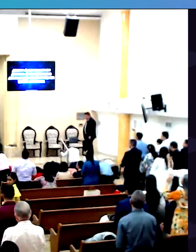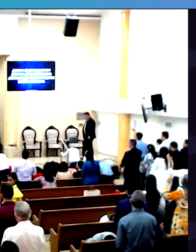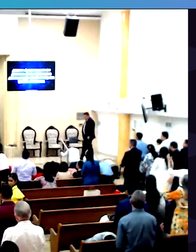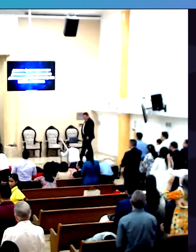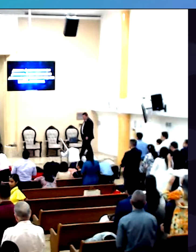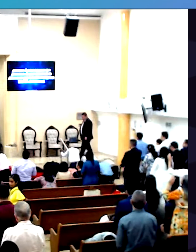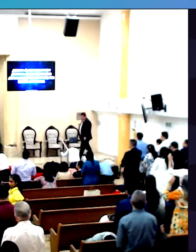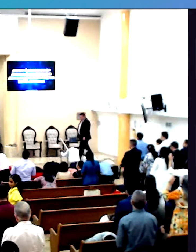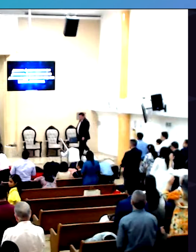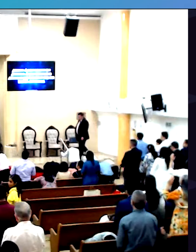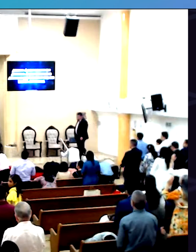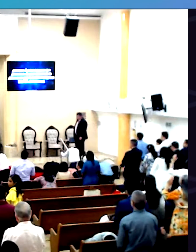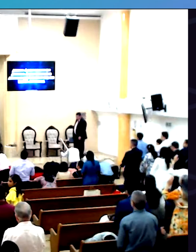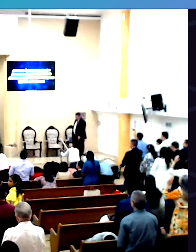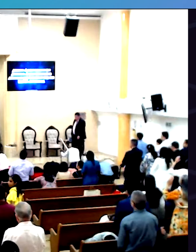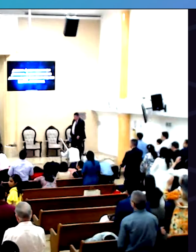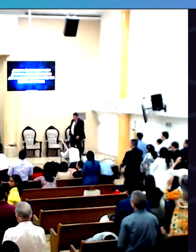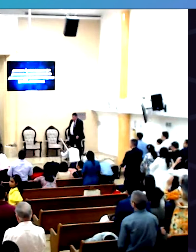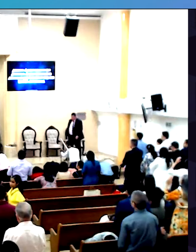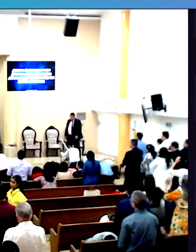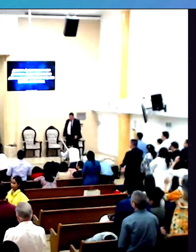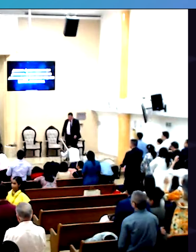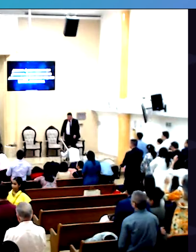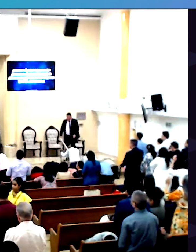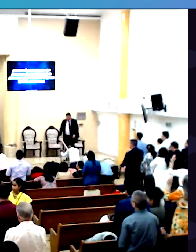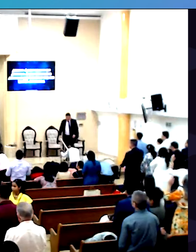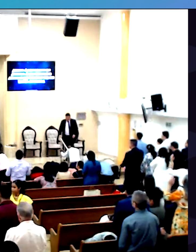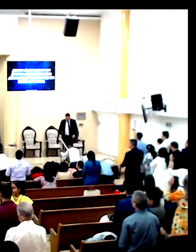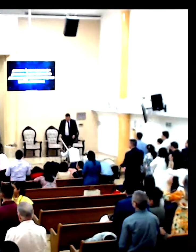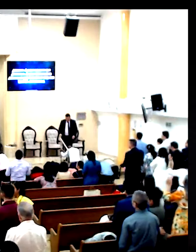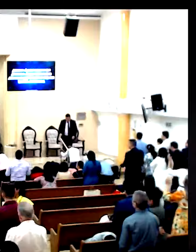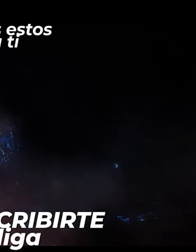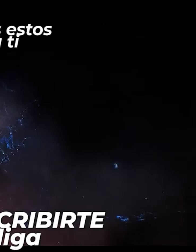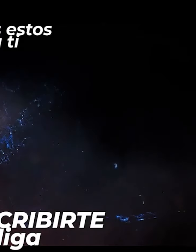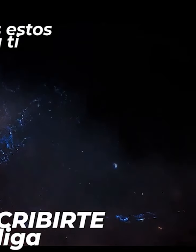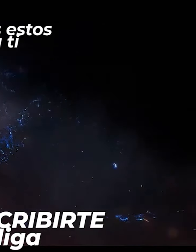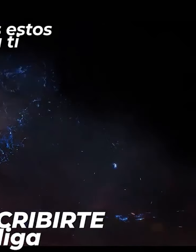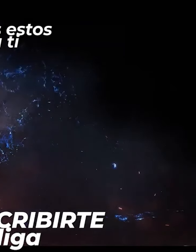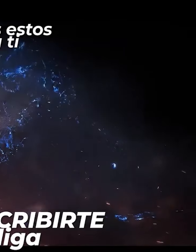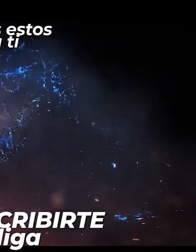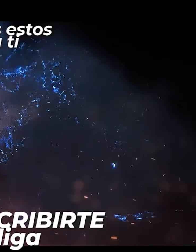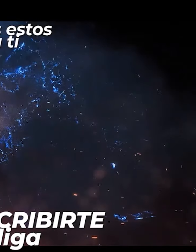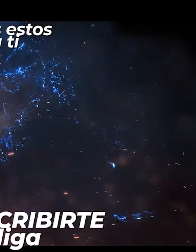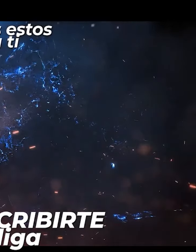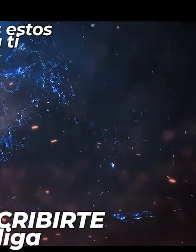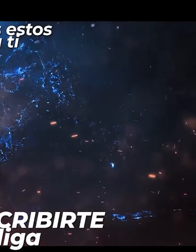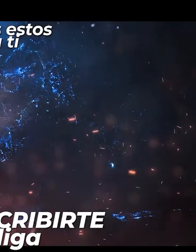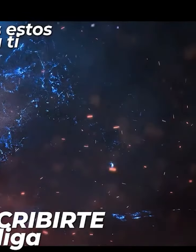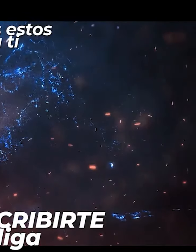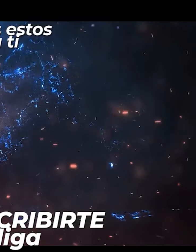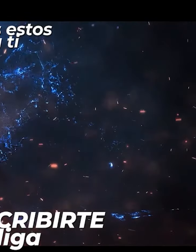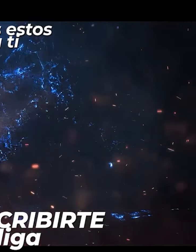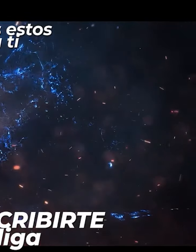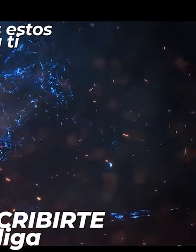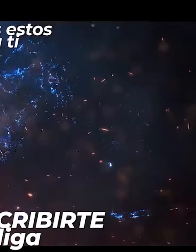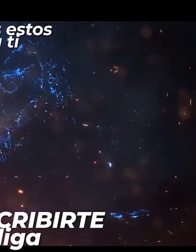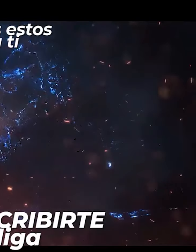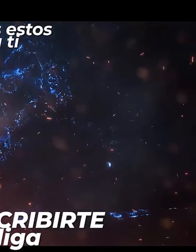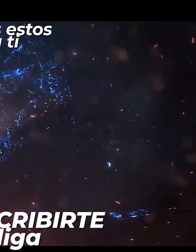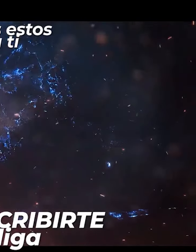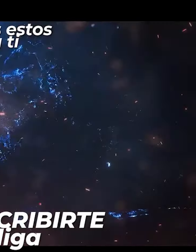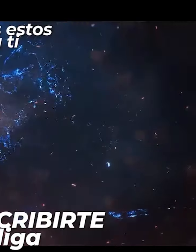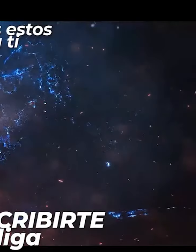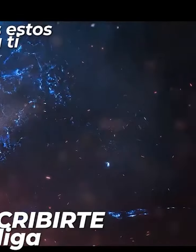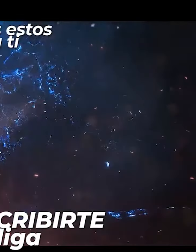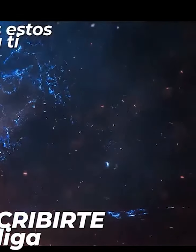palabra, que nuestra batalla es pasajera y que el reino de Dios es permanente. Voy a dejarte dos predicaciones más del